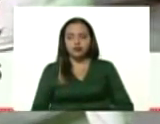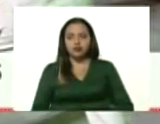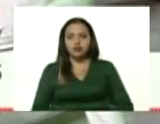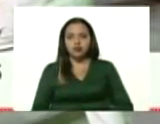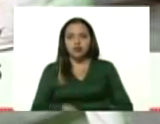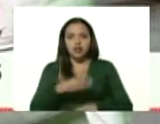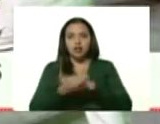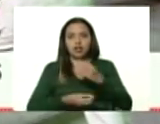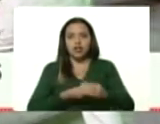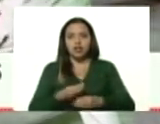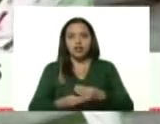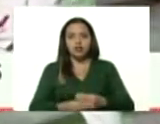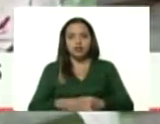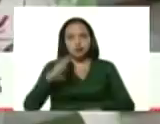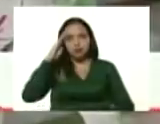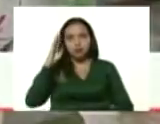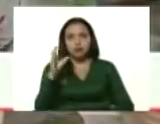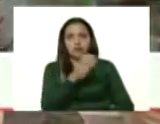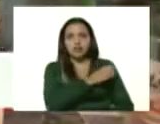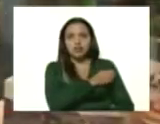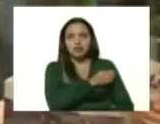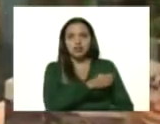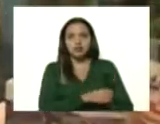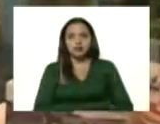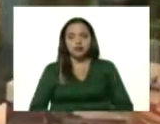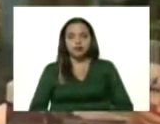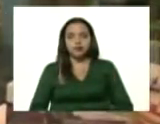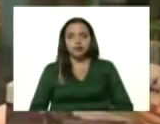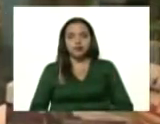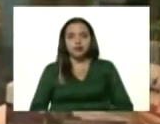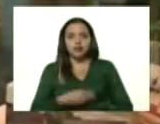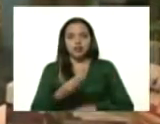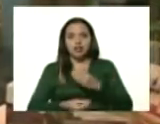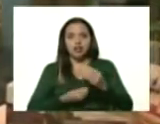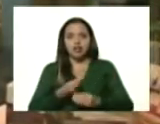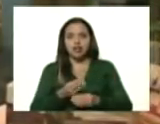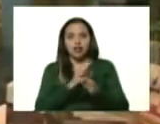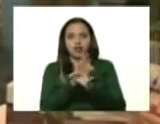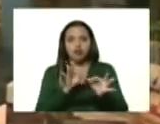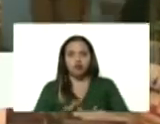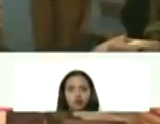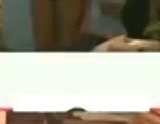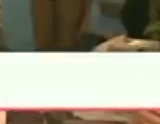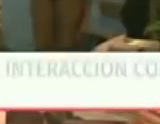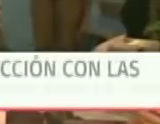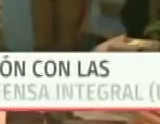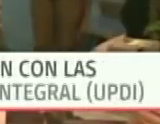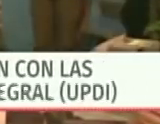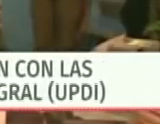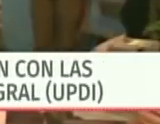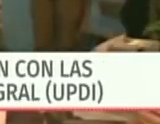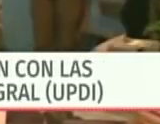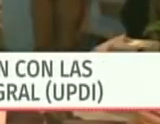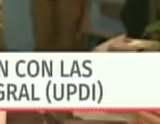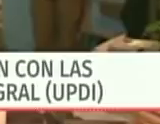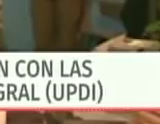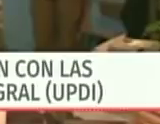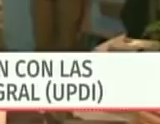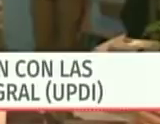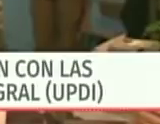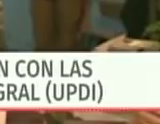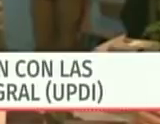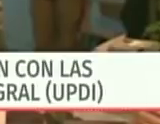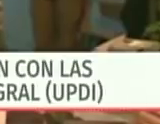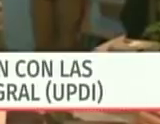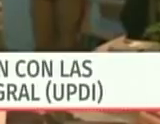y milicianos entrenados en el método táctico de resistencia revolucionaria,